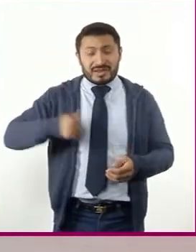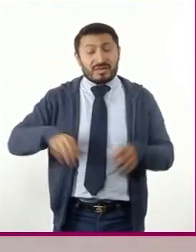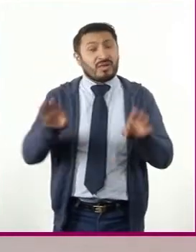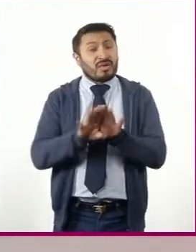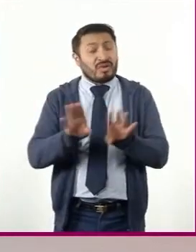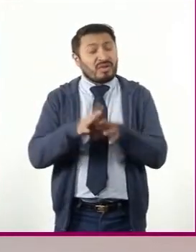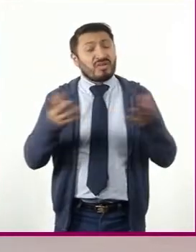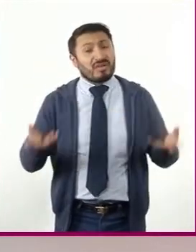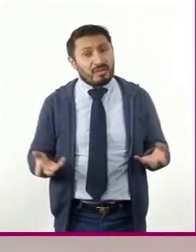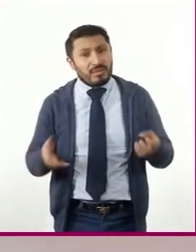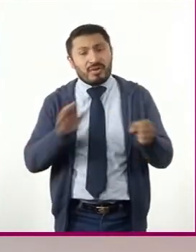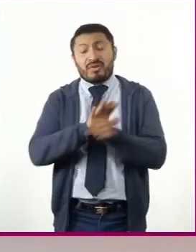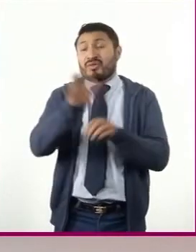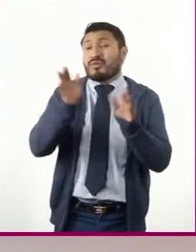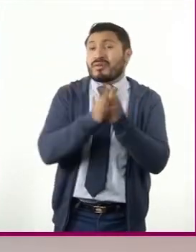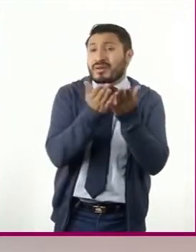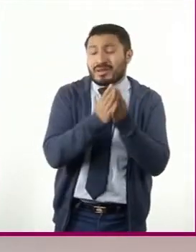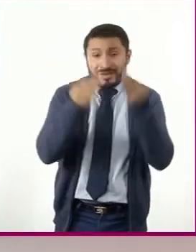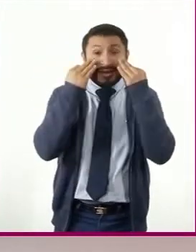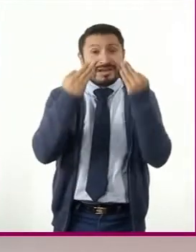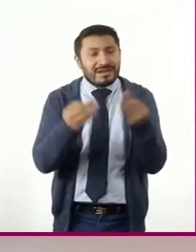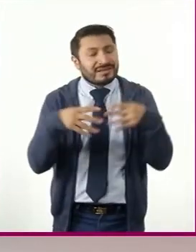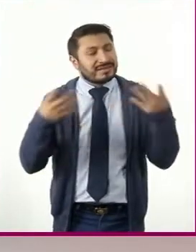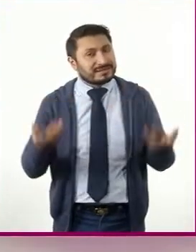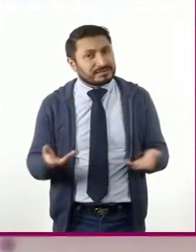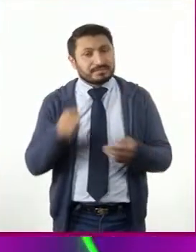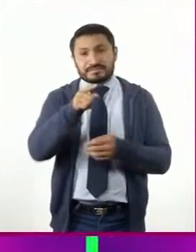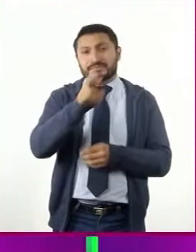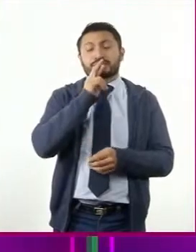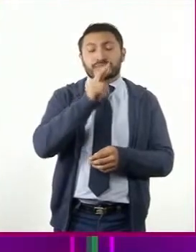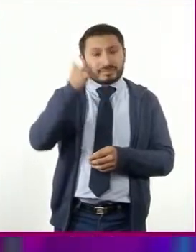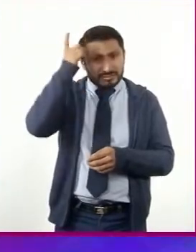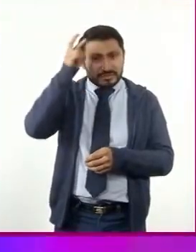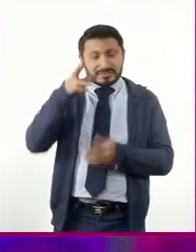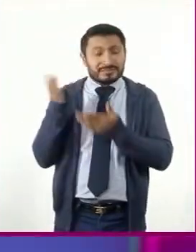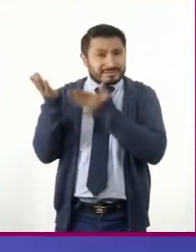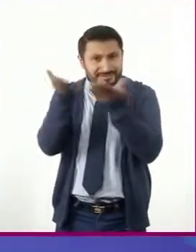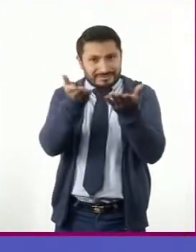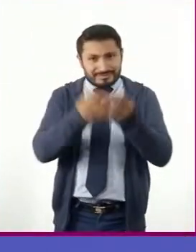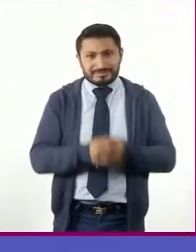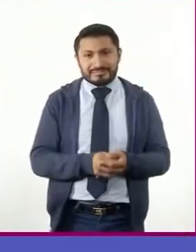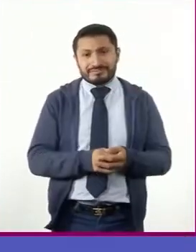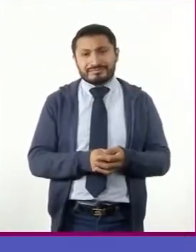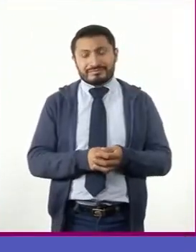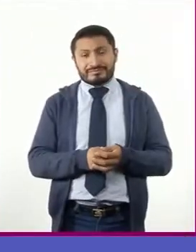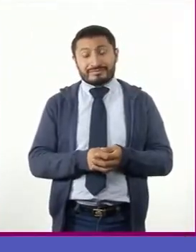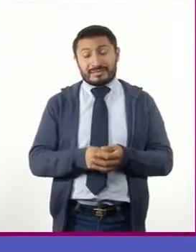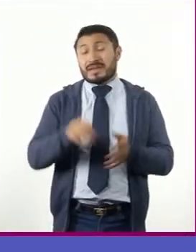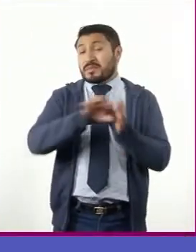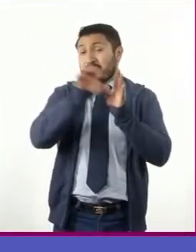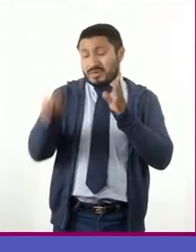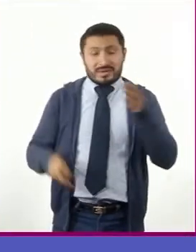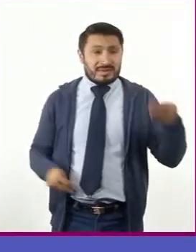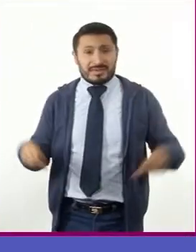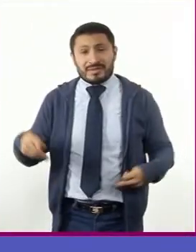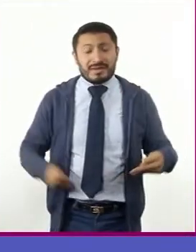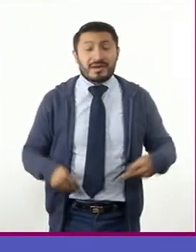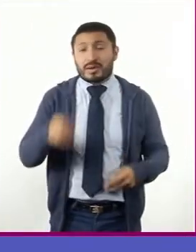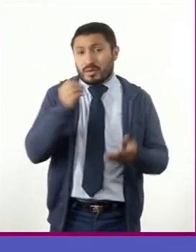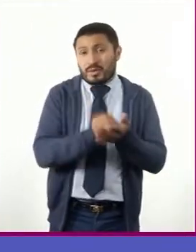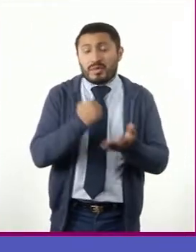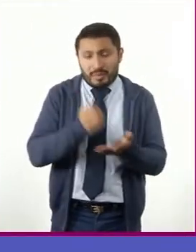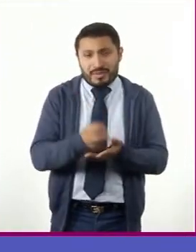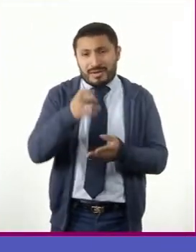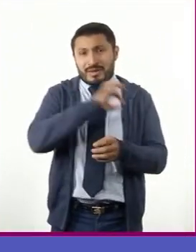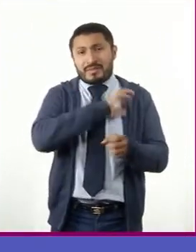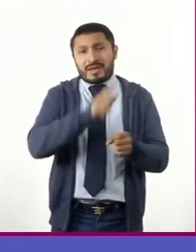¿En qué obras estos son evidentes? Respuesta del doctor. Como por ejemplo el teatro de los siglos de oro, especialmente